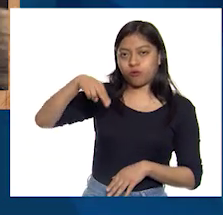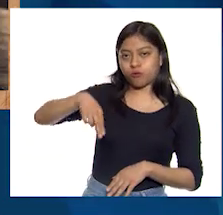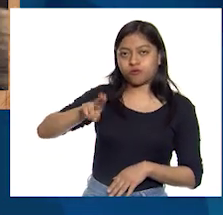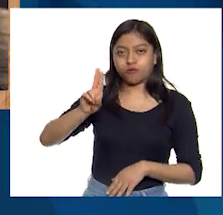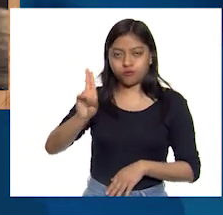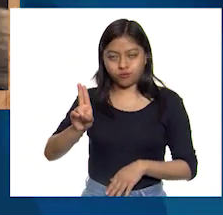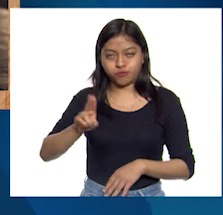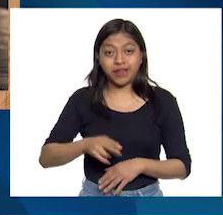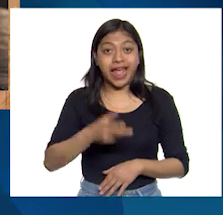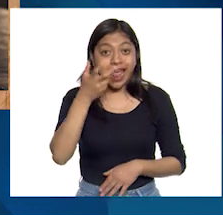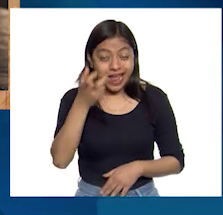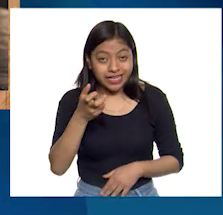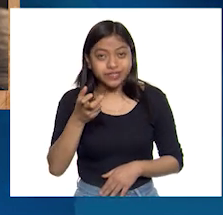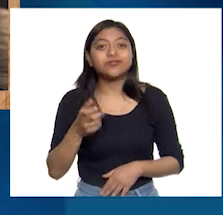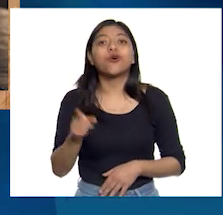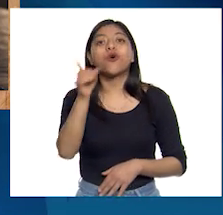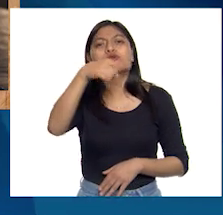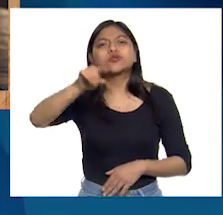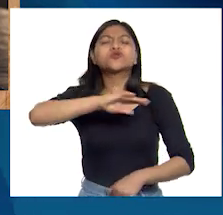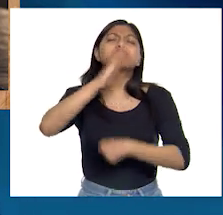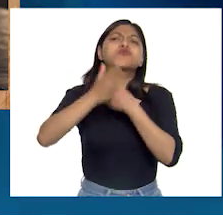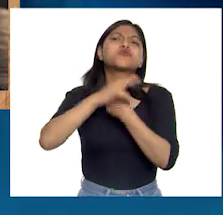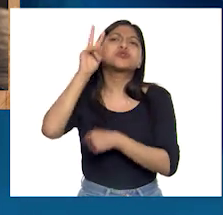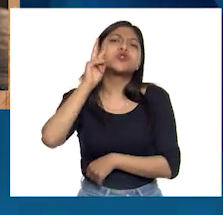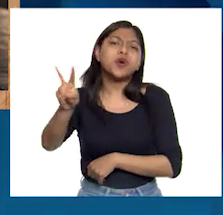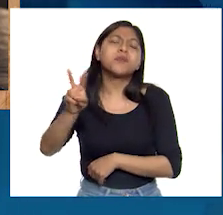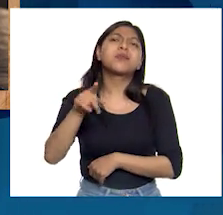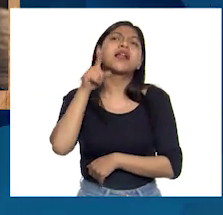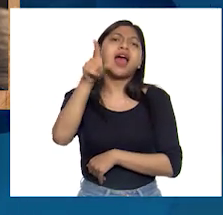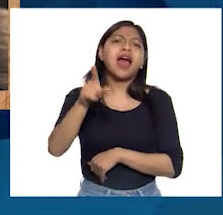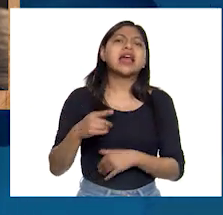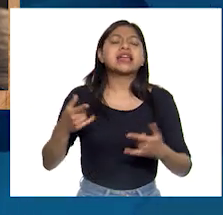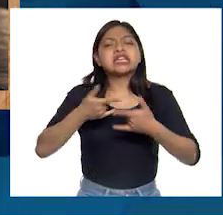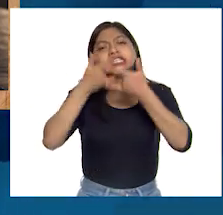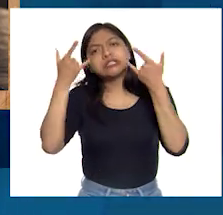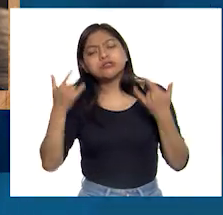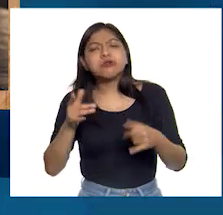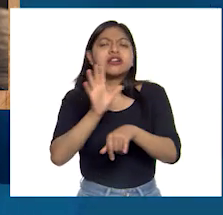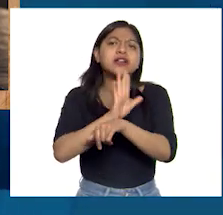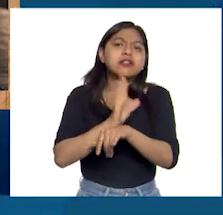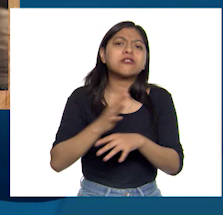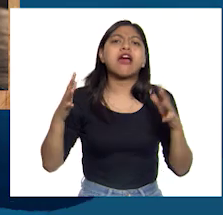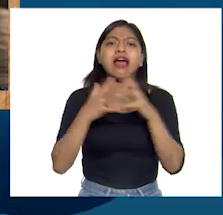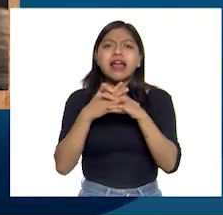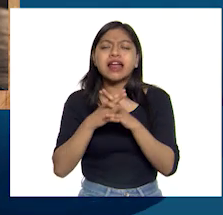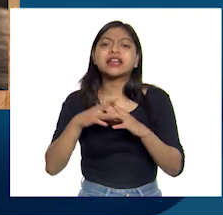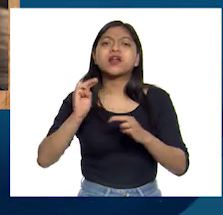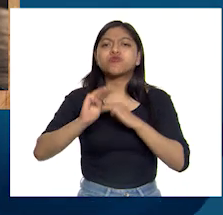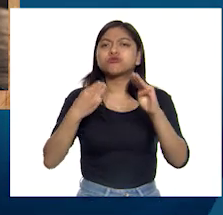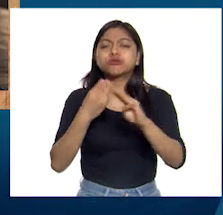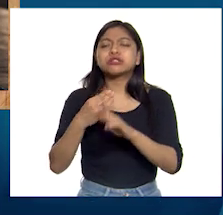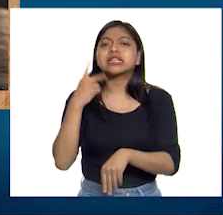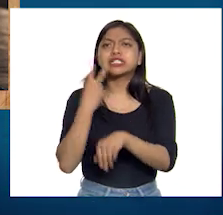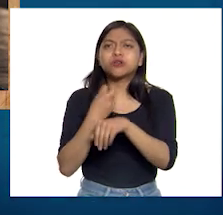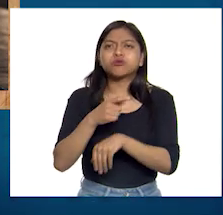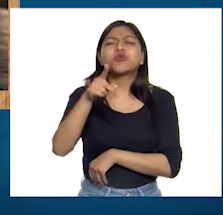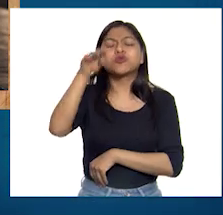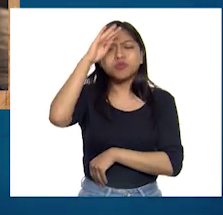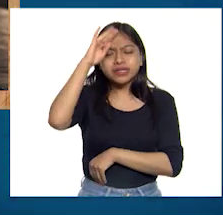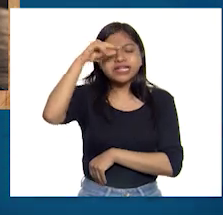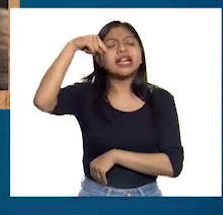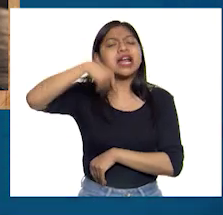Unidas. En este sentido, la próxima vez que ustedes vean una película sobre la Segunda Guerra Mundial, es importante que piensen que también tuvo un impacto en